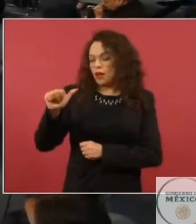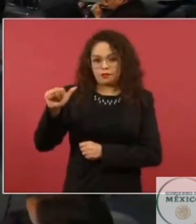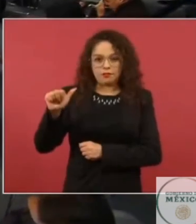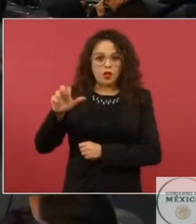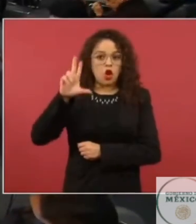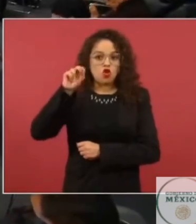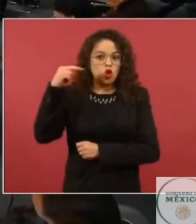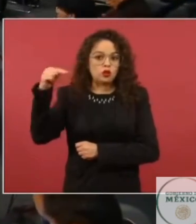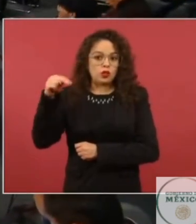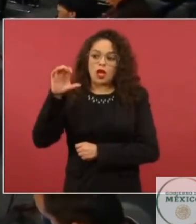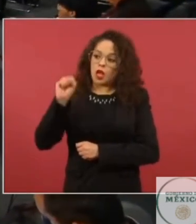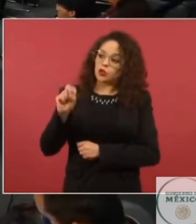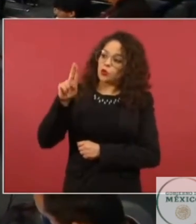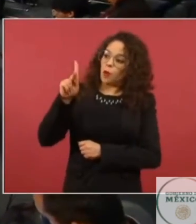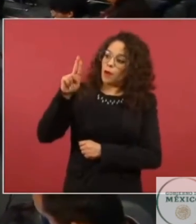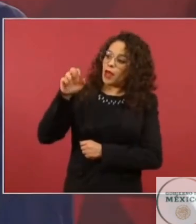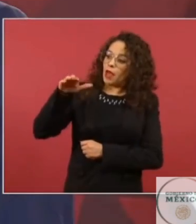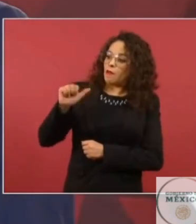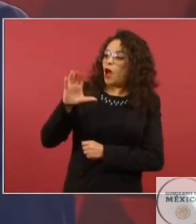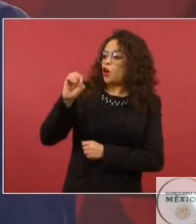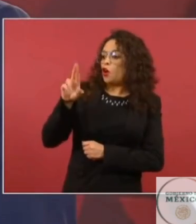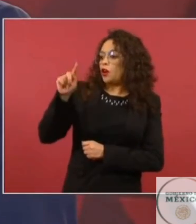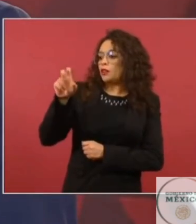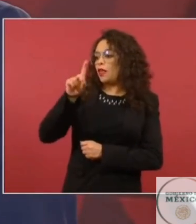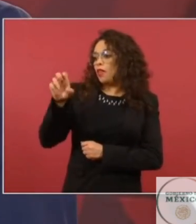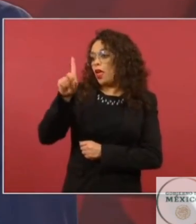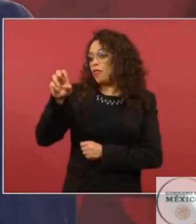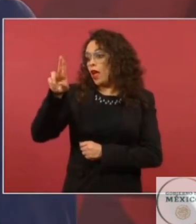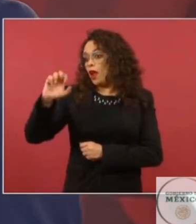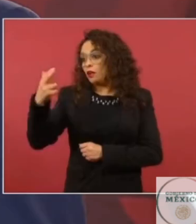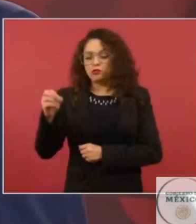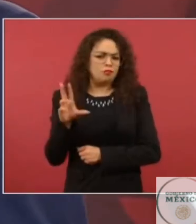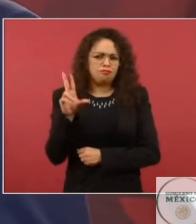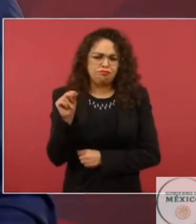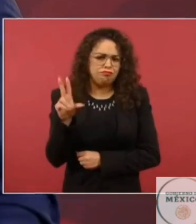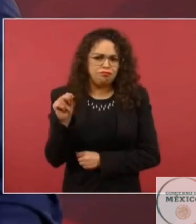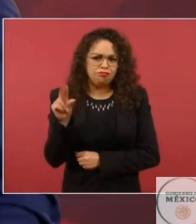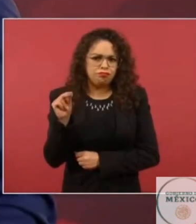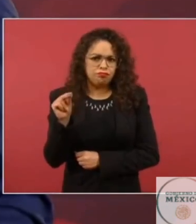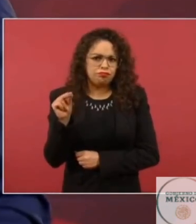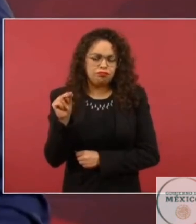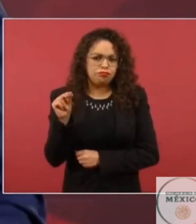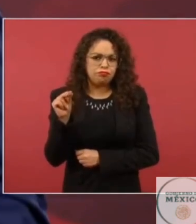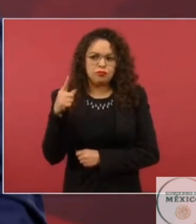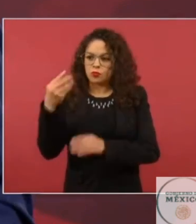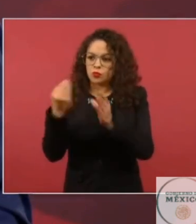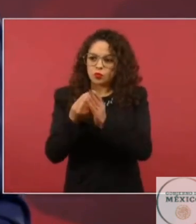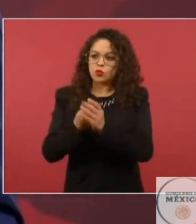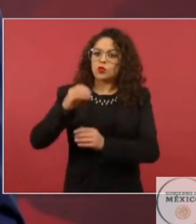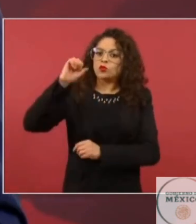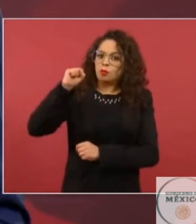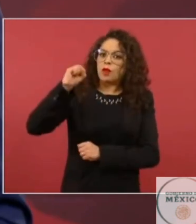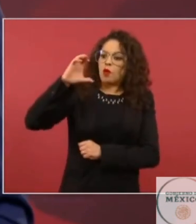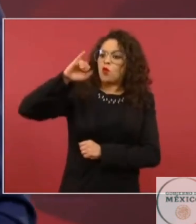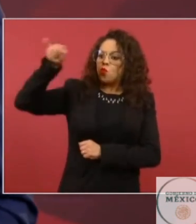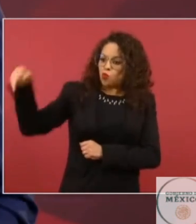el dólar, porque esta noticia nunca la vemos en televisión. Hoy el dólar ha bajado hasta menos de 18